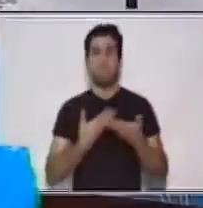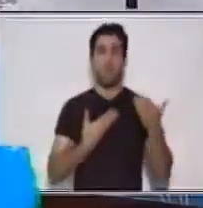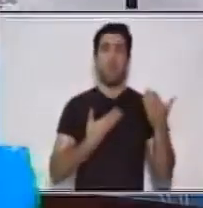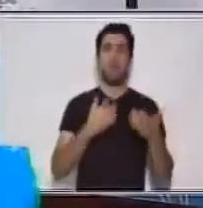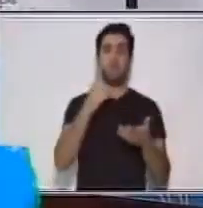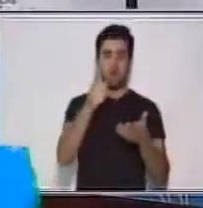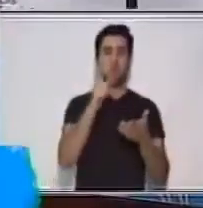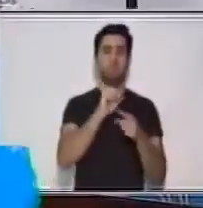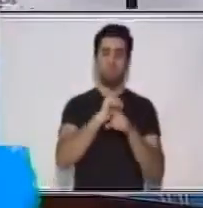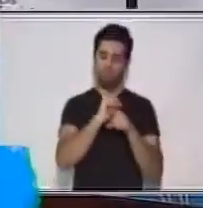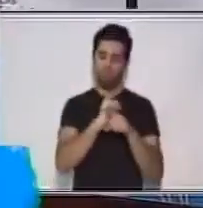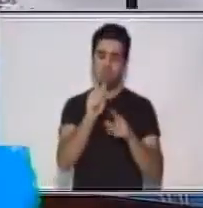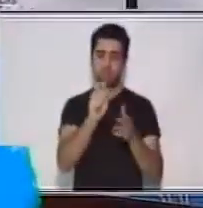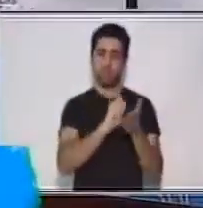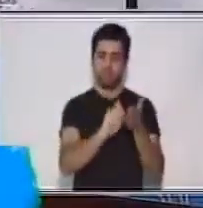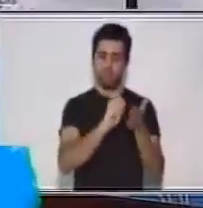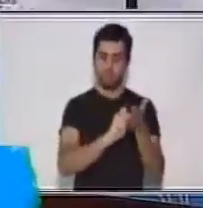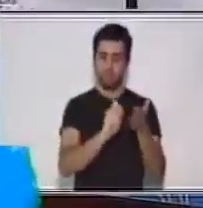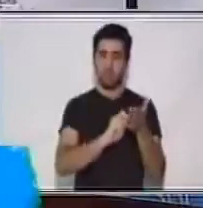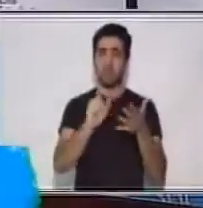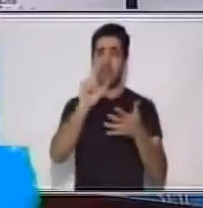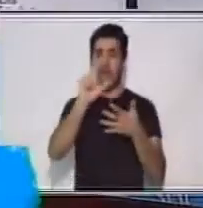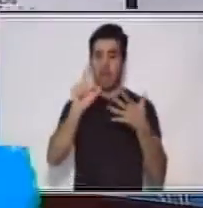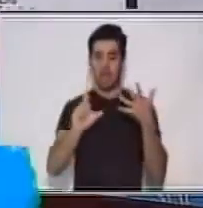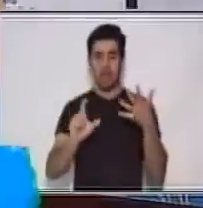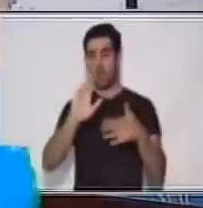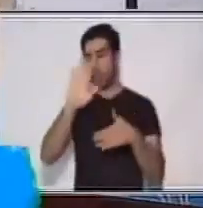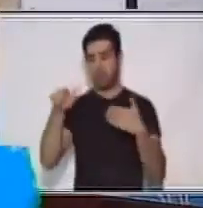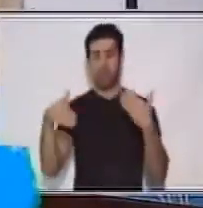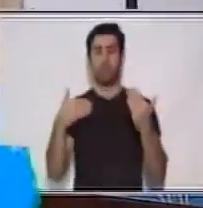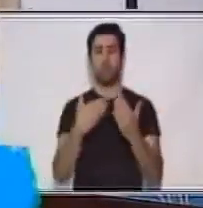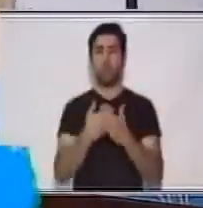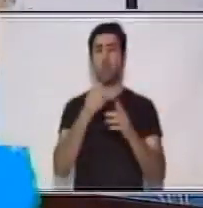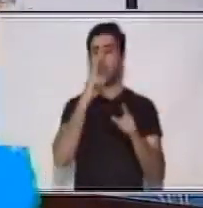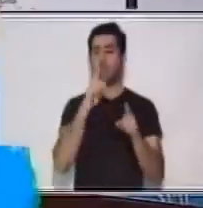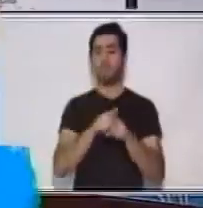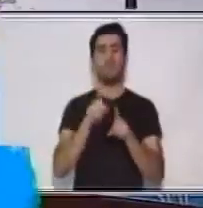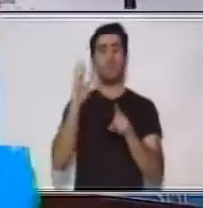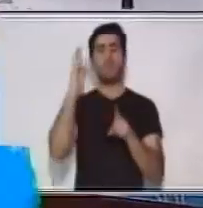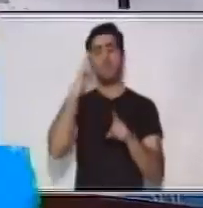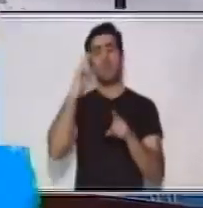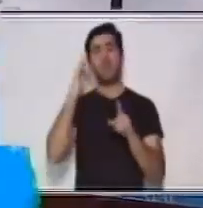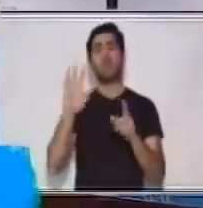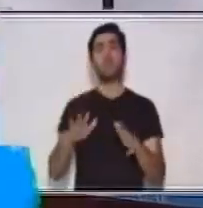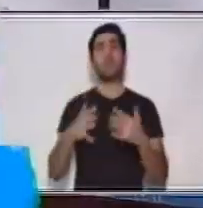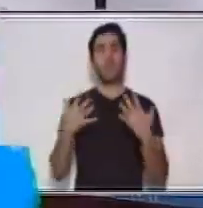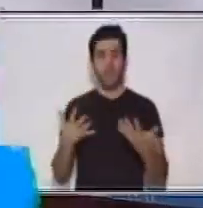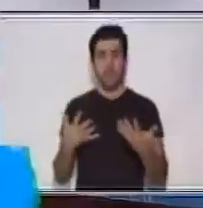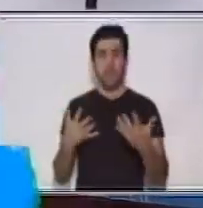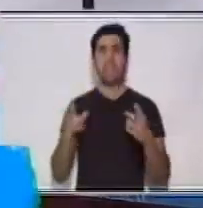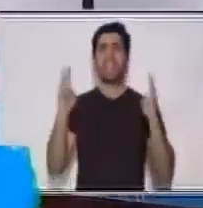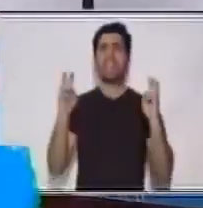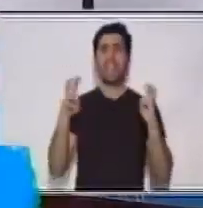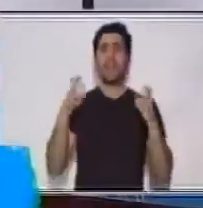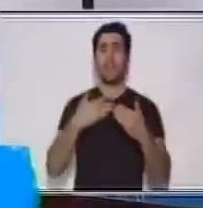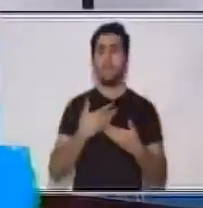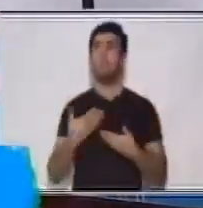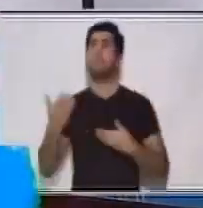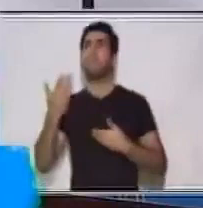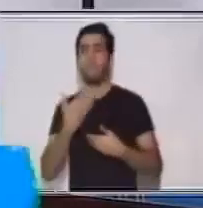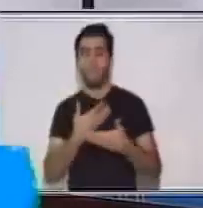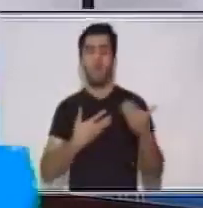a poner en práctica cada una de las características que hemos visto y recordar que la poesía es